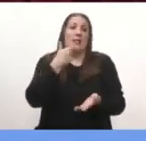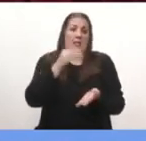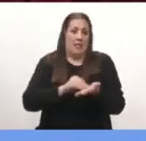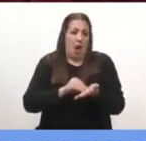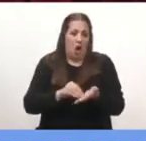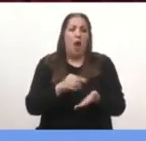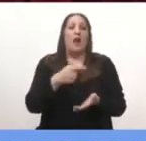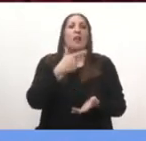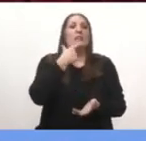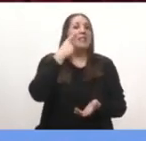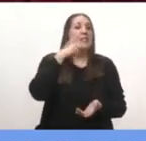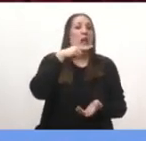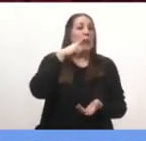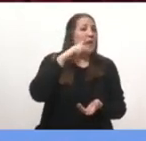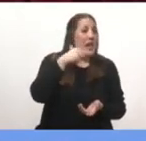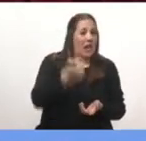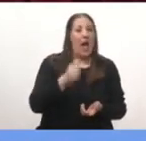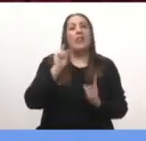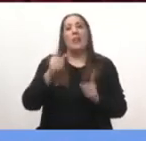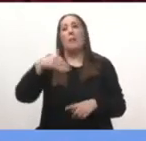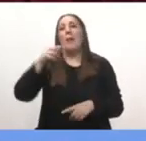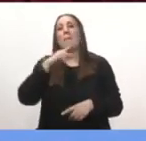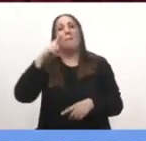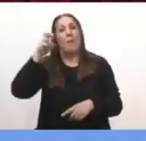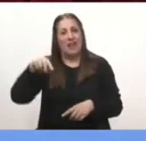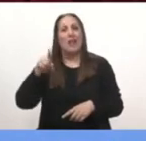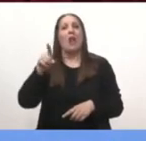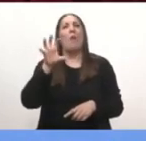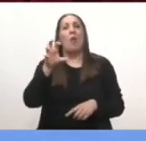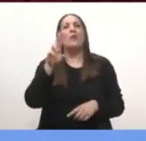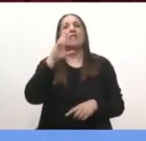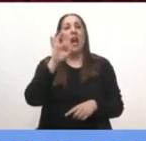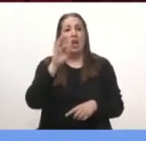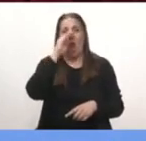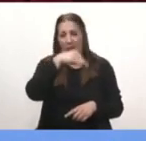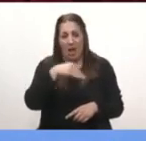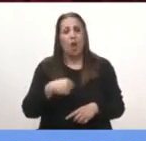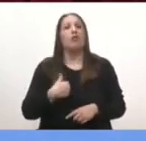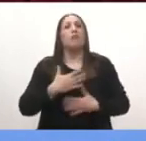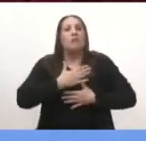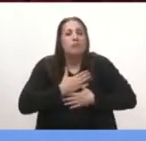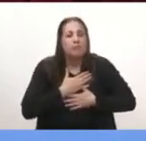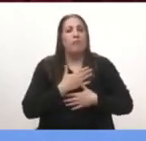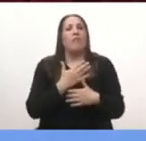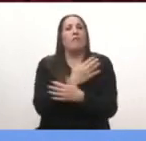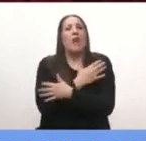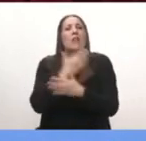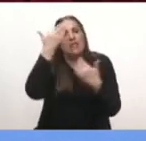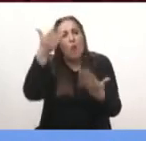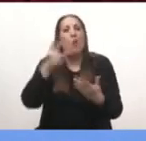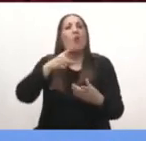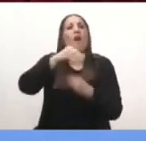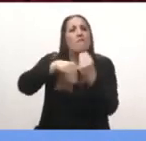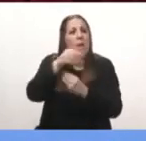tanto Silvina como Martín van a compartir desde la provincia de Río negro enviar un fraterno saludo a toda su familia y a